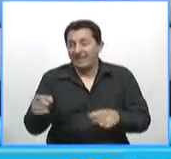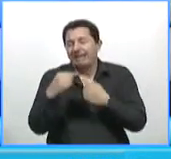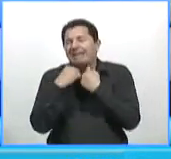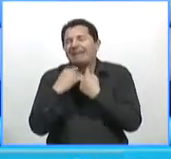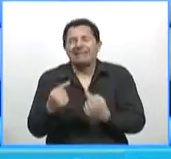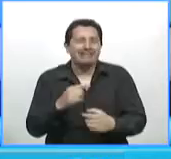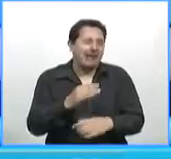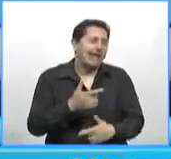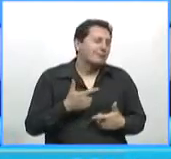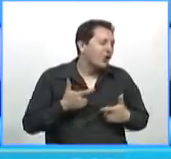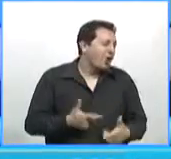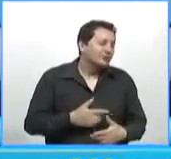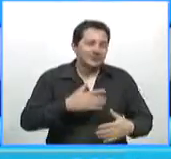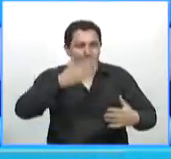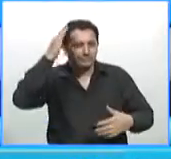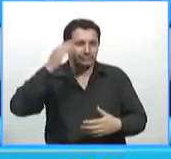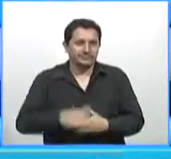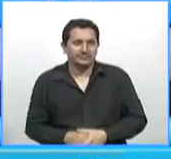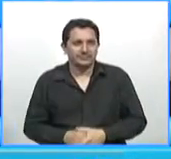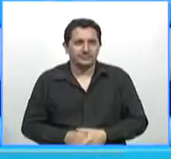Sí. Así que nada.